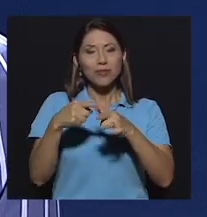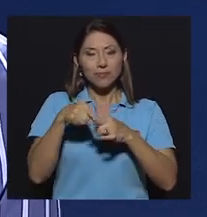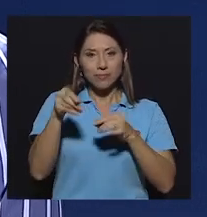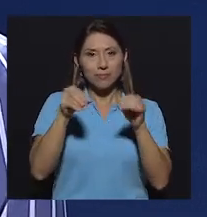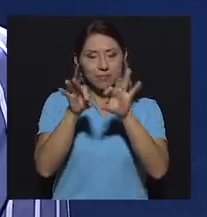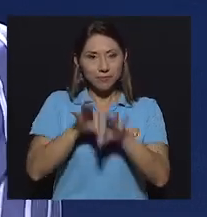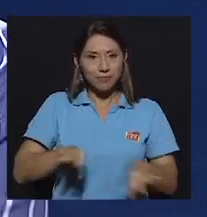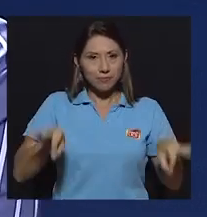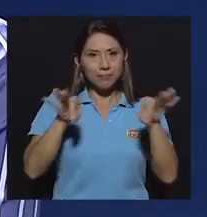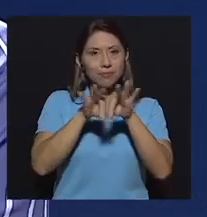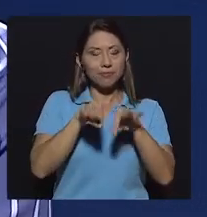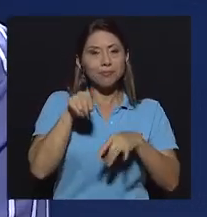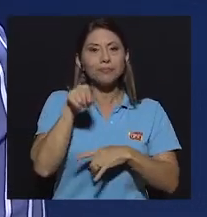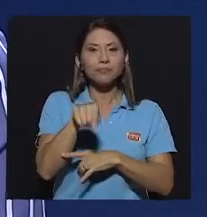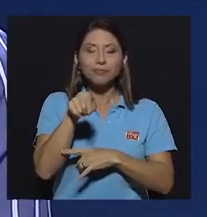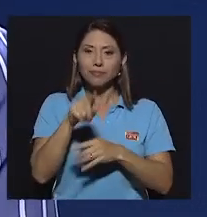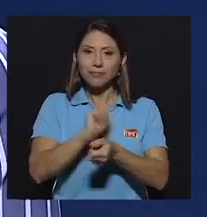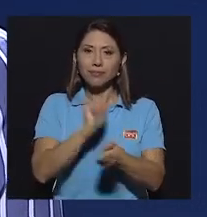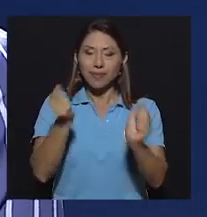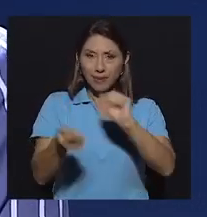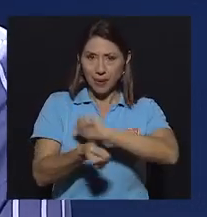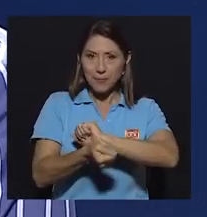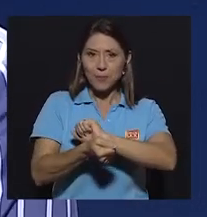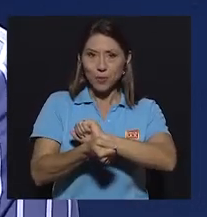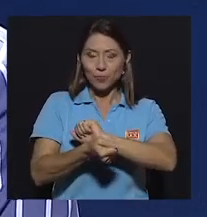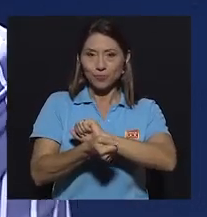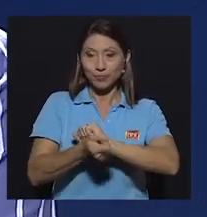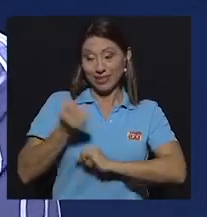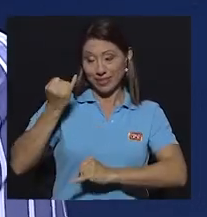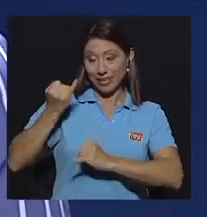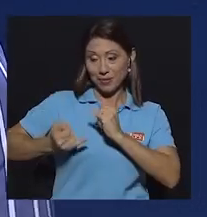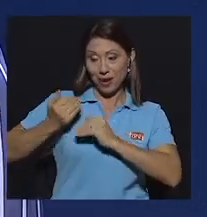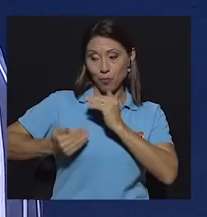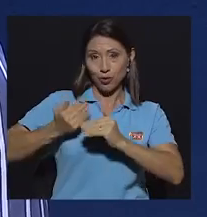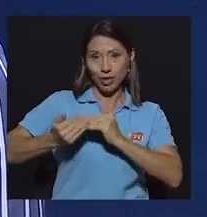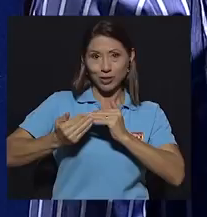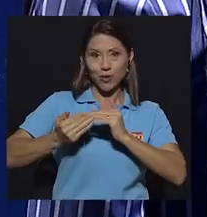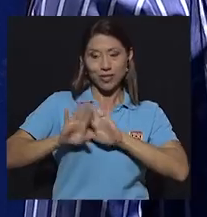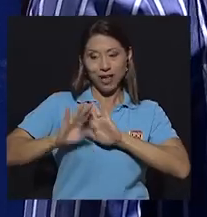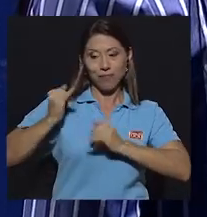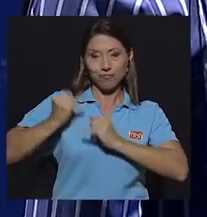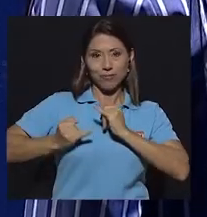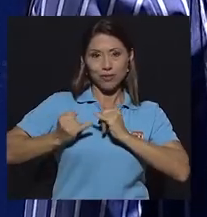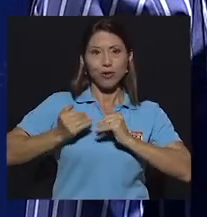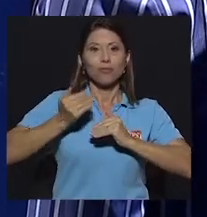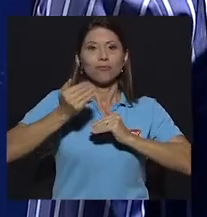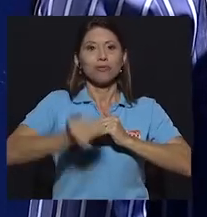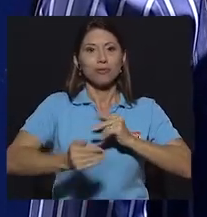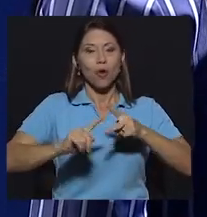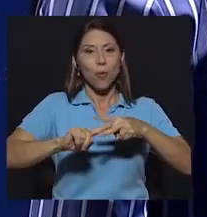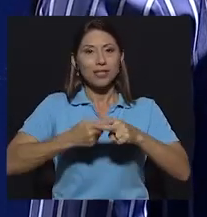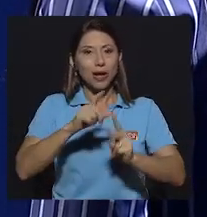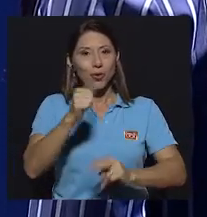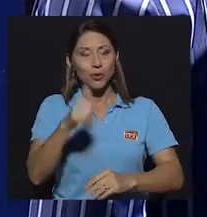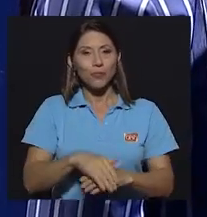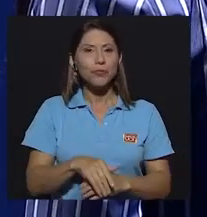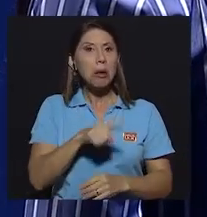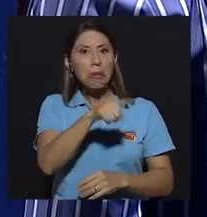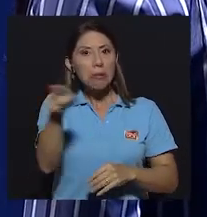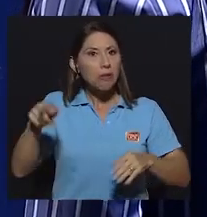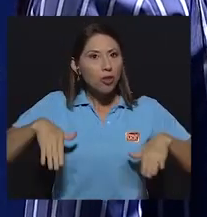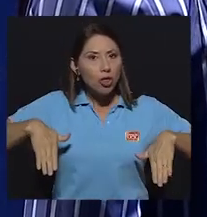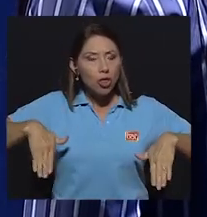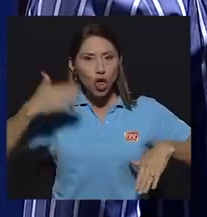más importante, ese cambio de terminar un proceso y comenzar otro. Para quienes aún no saben de qué va